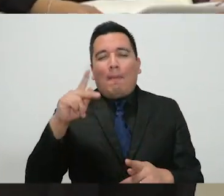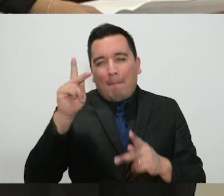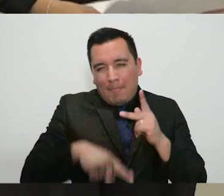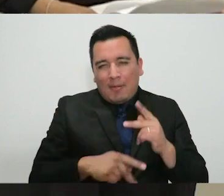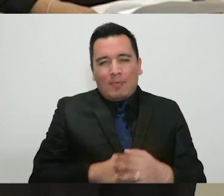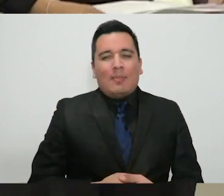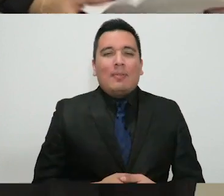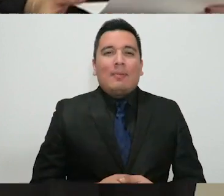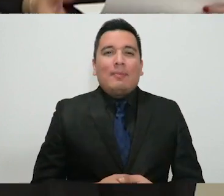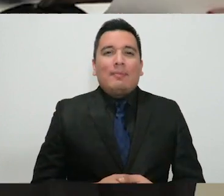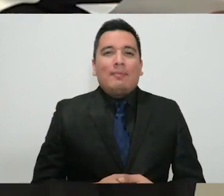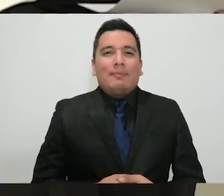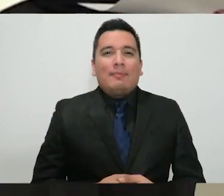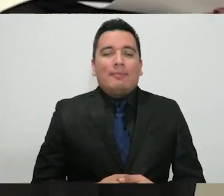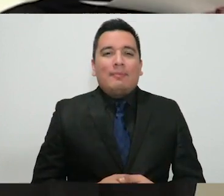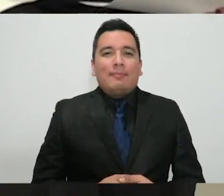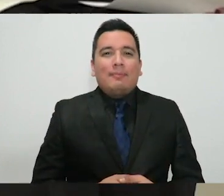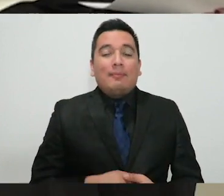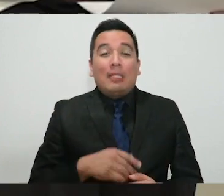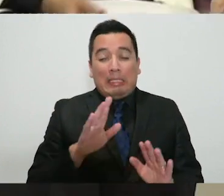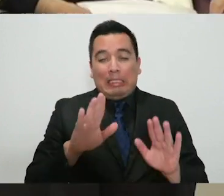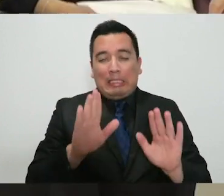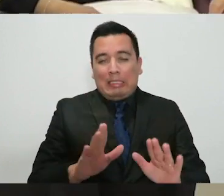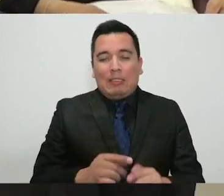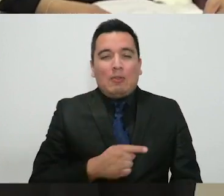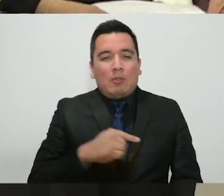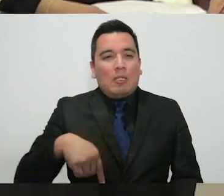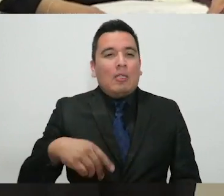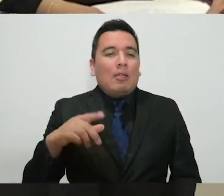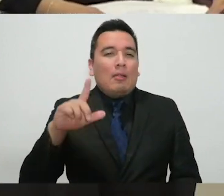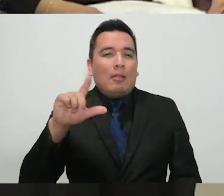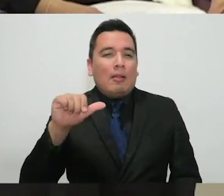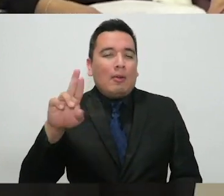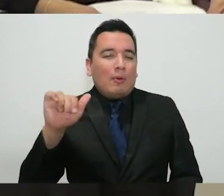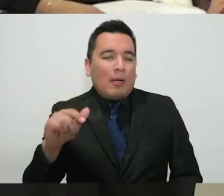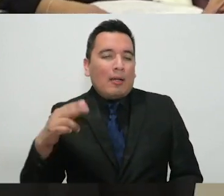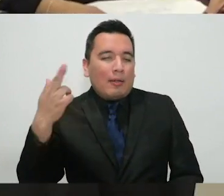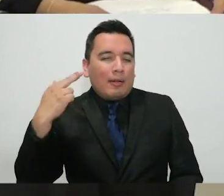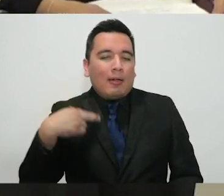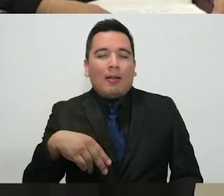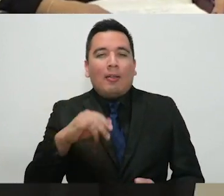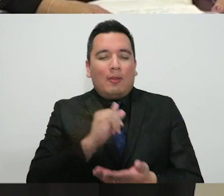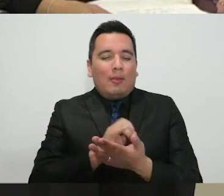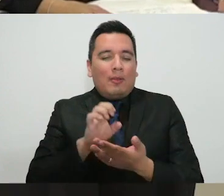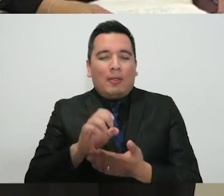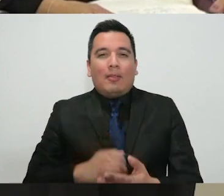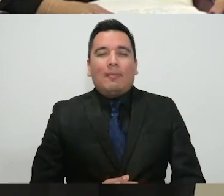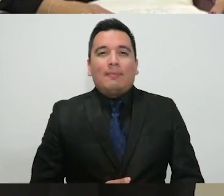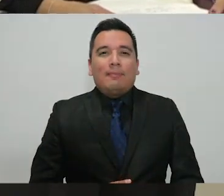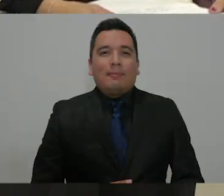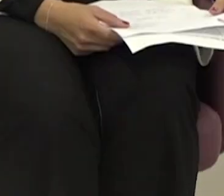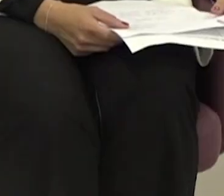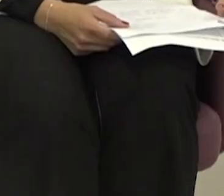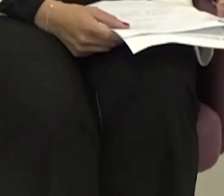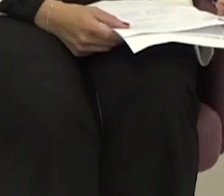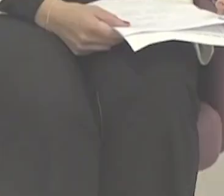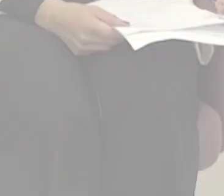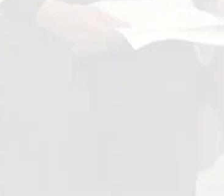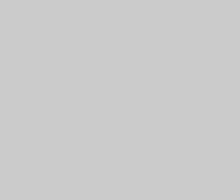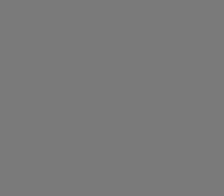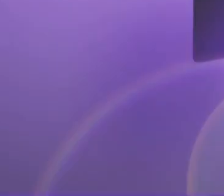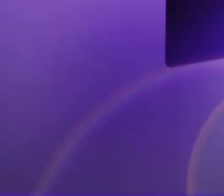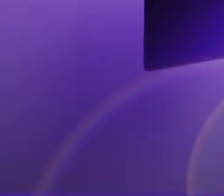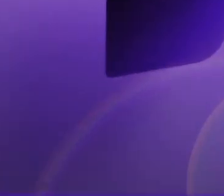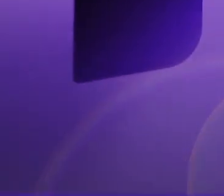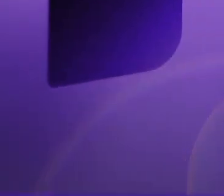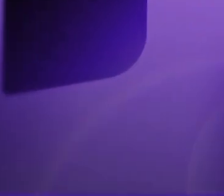regresando de un corte. No se vayan, estamos aquí en La Urna, el programa de radio del Instituto Electoral de Coahuila.